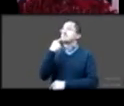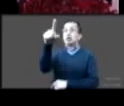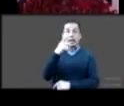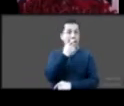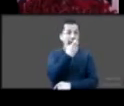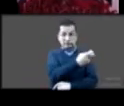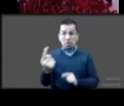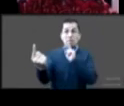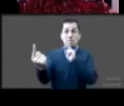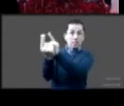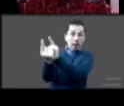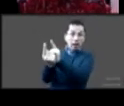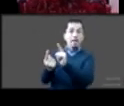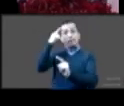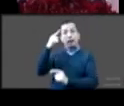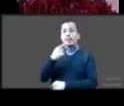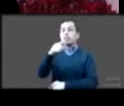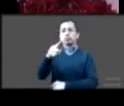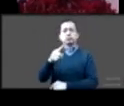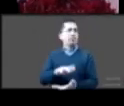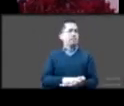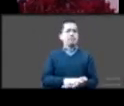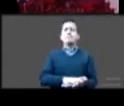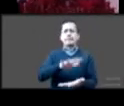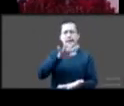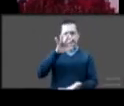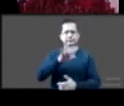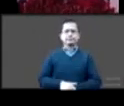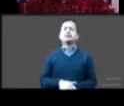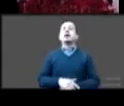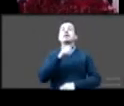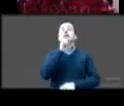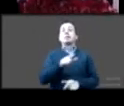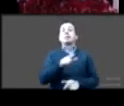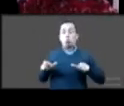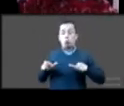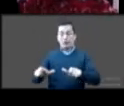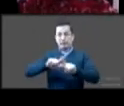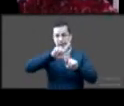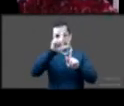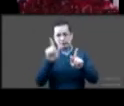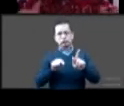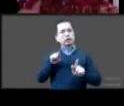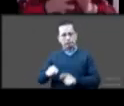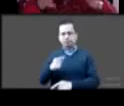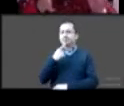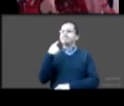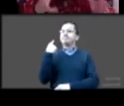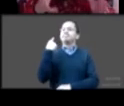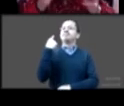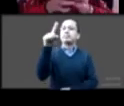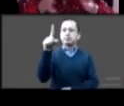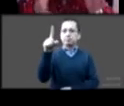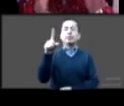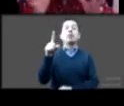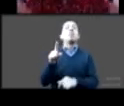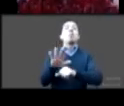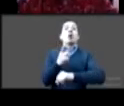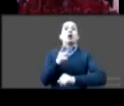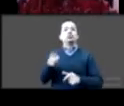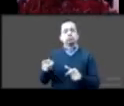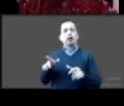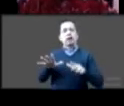¿no? Denuncias que nos han formulado la Guardia Nacional, ¿no? Derivados de estos